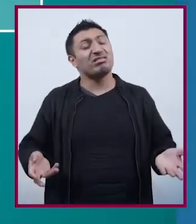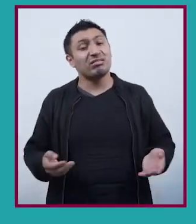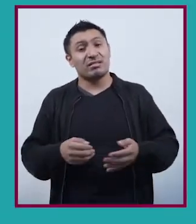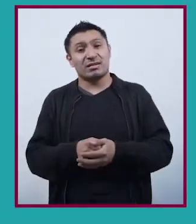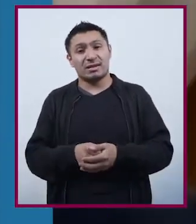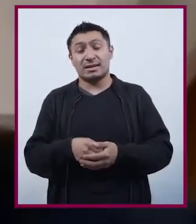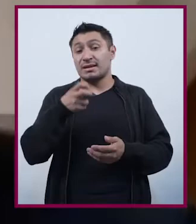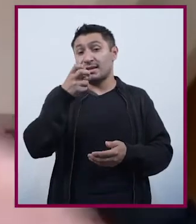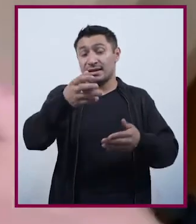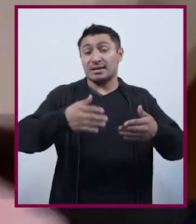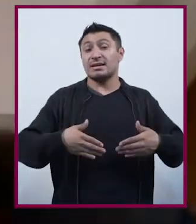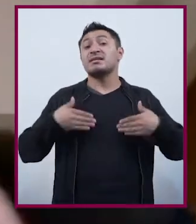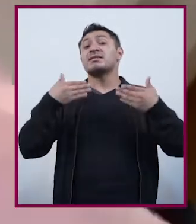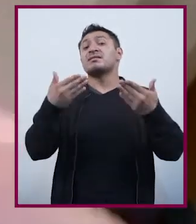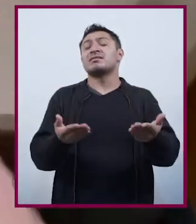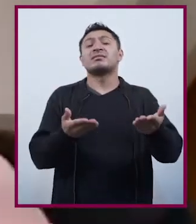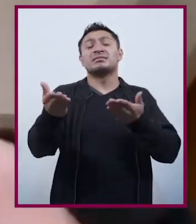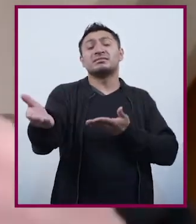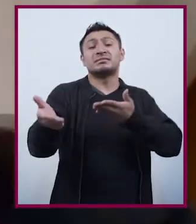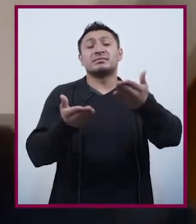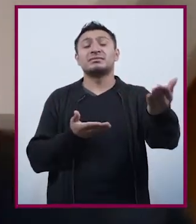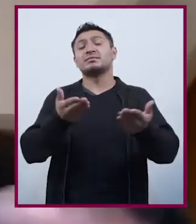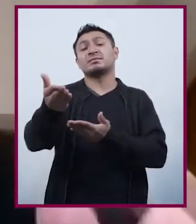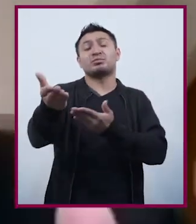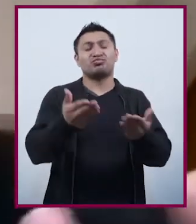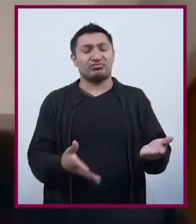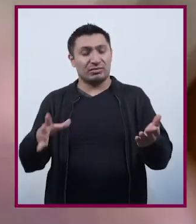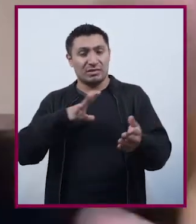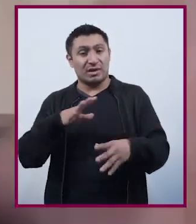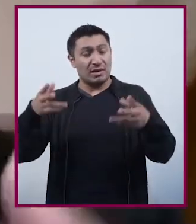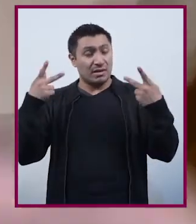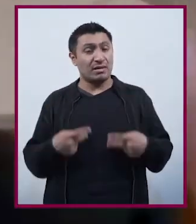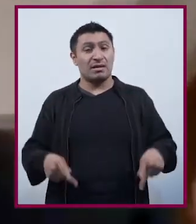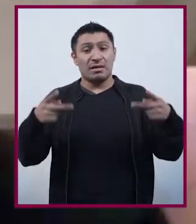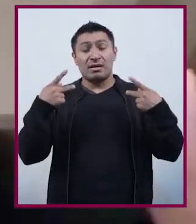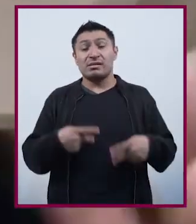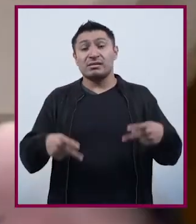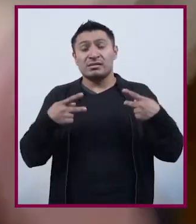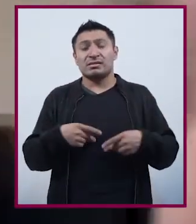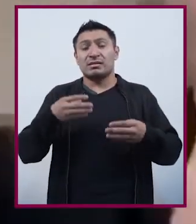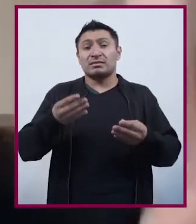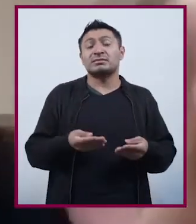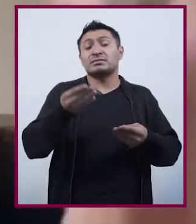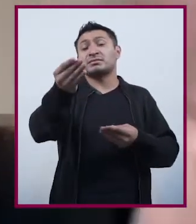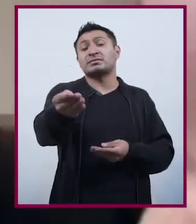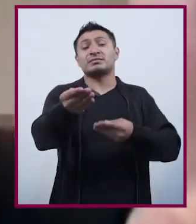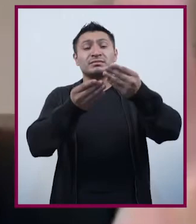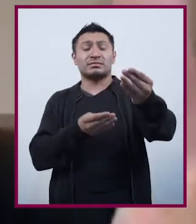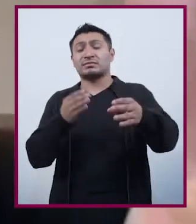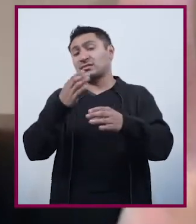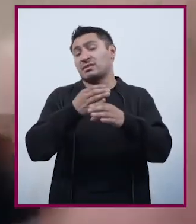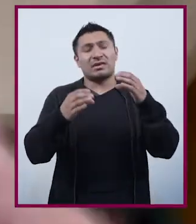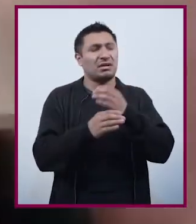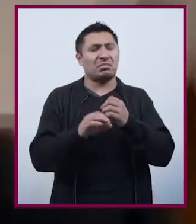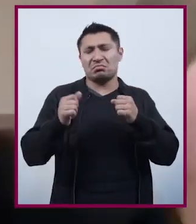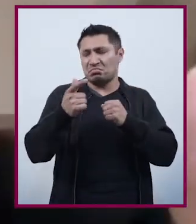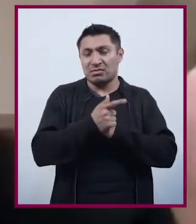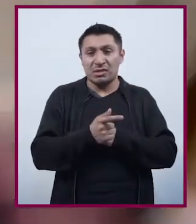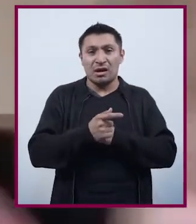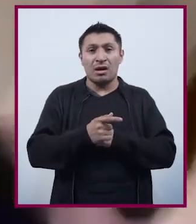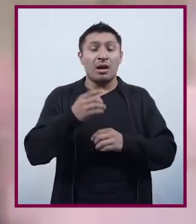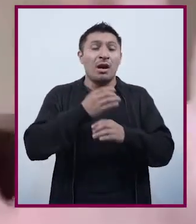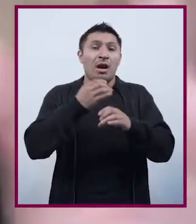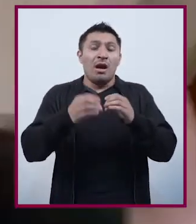contienen? Esa confianza mutua que existe entre las personas que intercambian bienes por